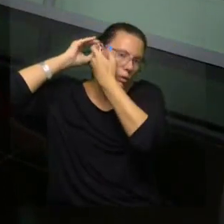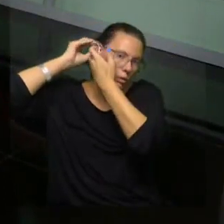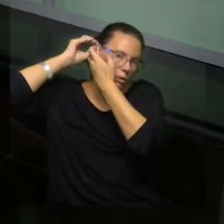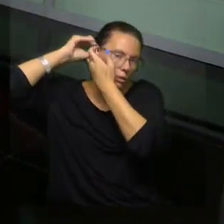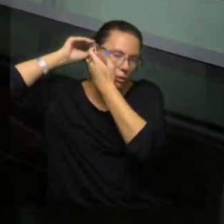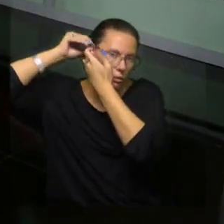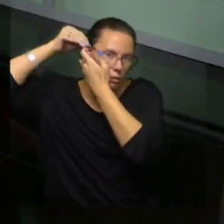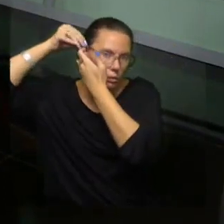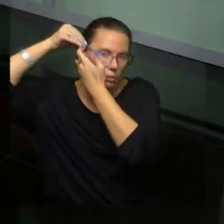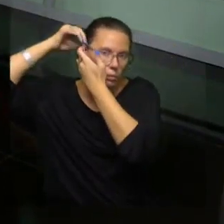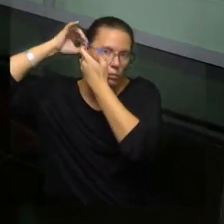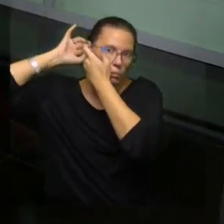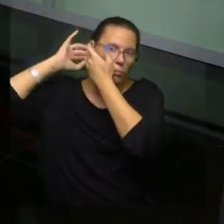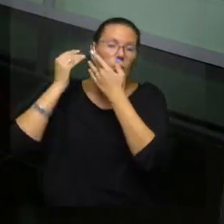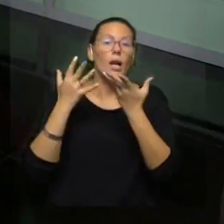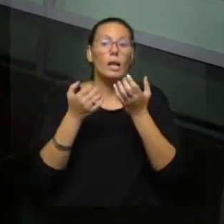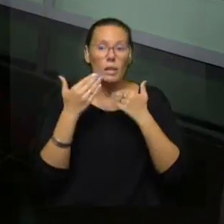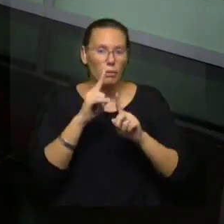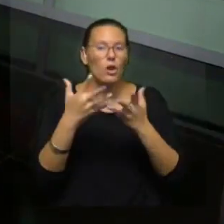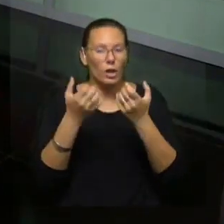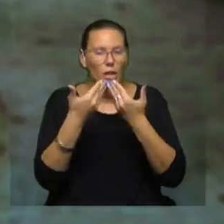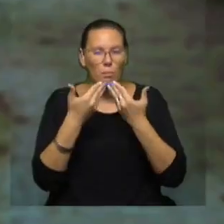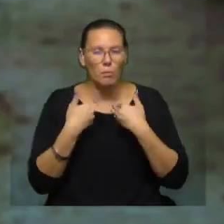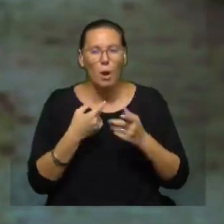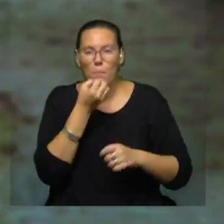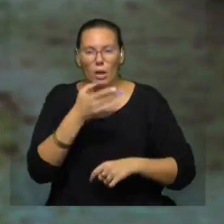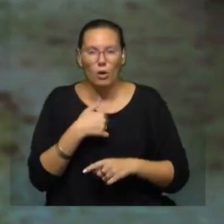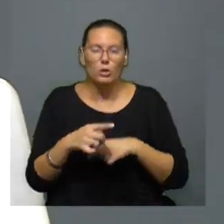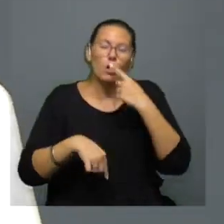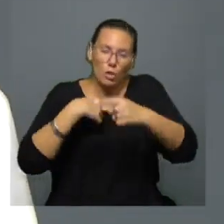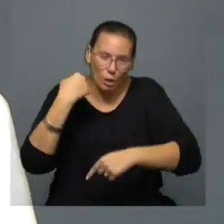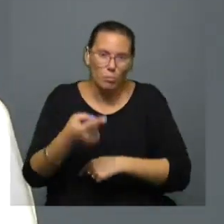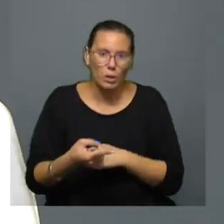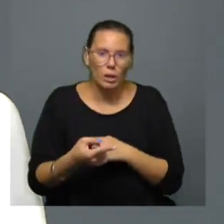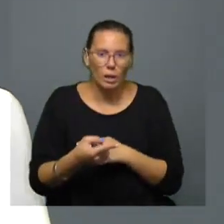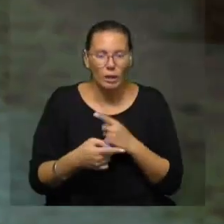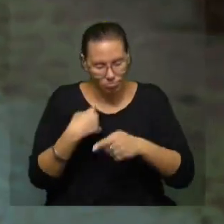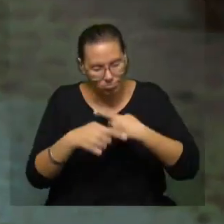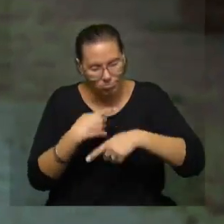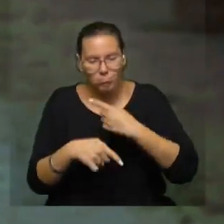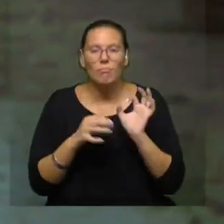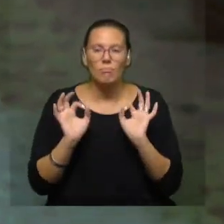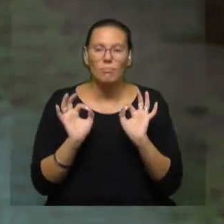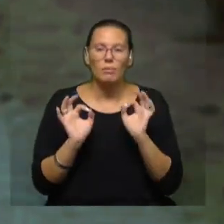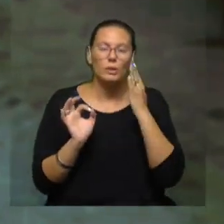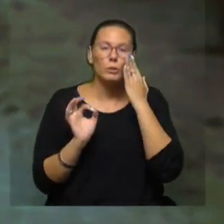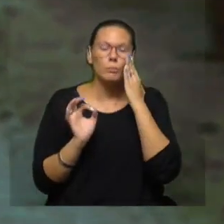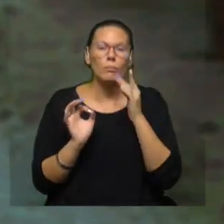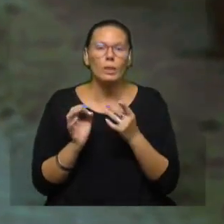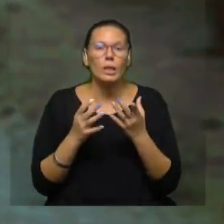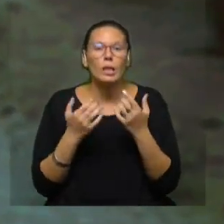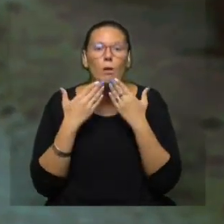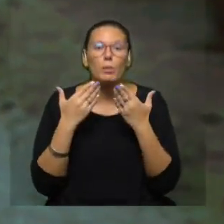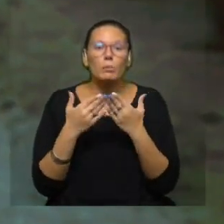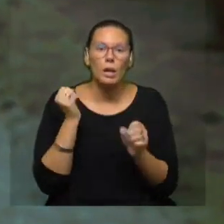Querías hablar. No, quería que me preguntaras. Porque es más concreto y yo después me engancho. Bien, perfecto. No, quería preguntarle sobre